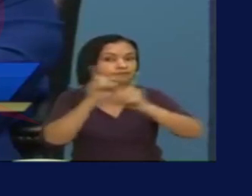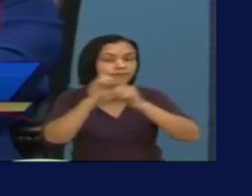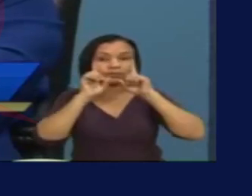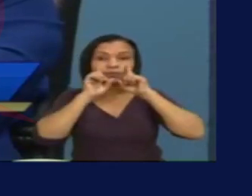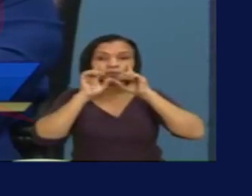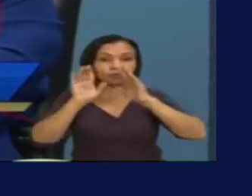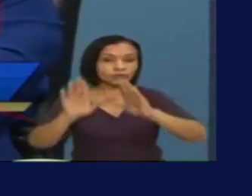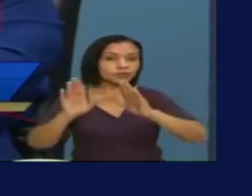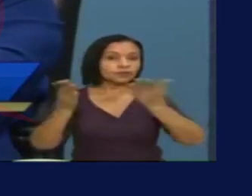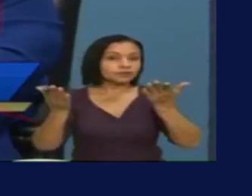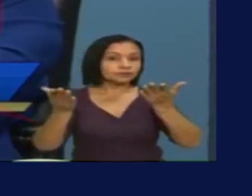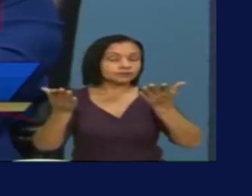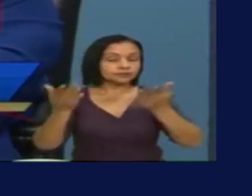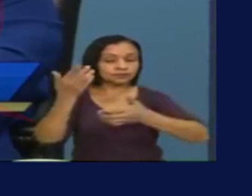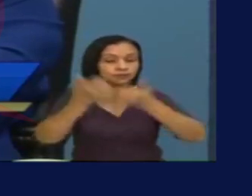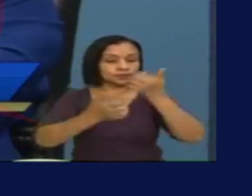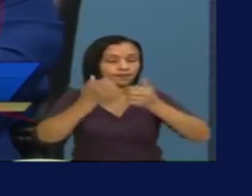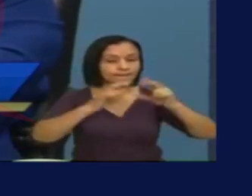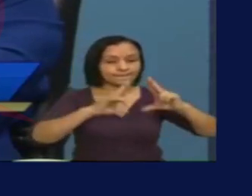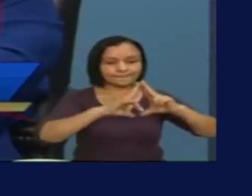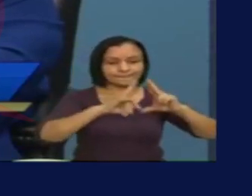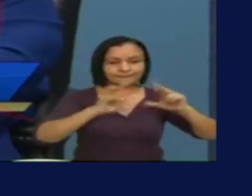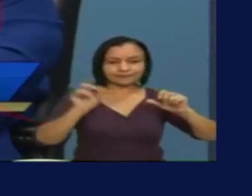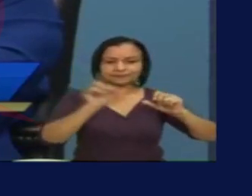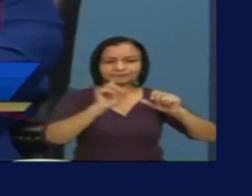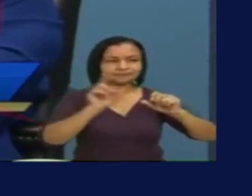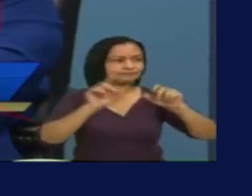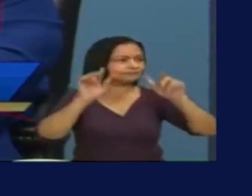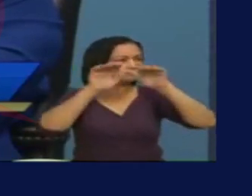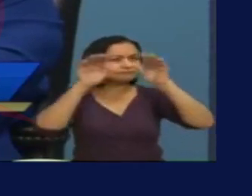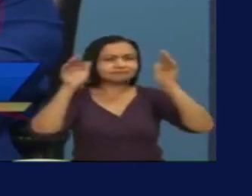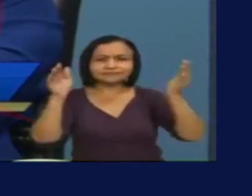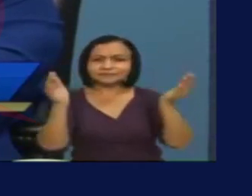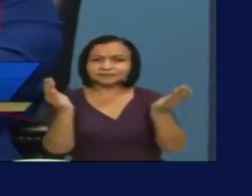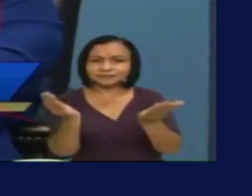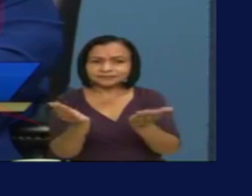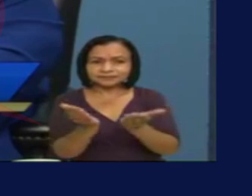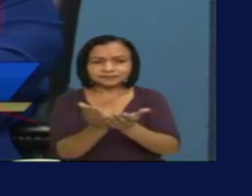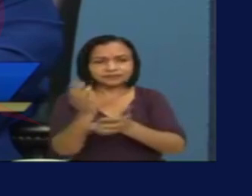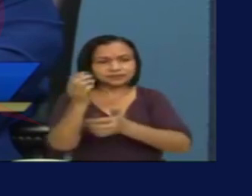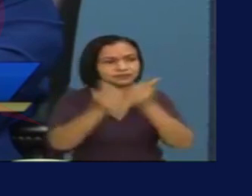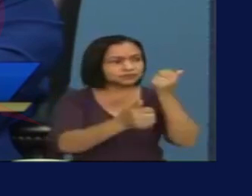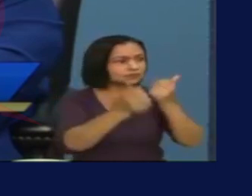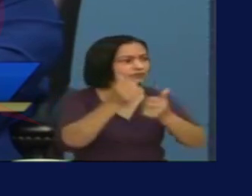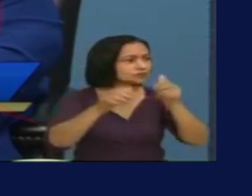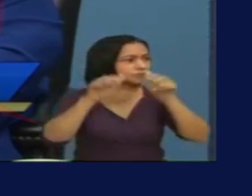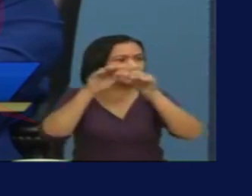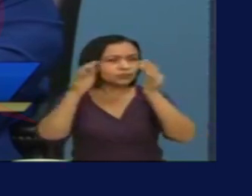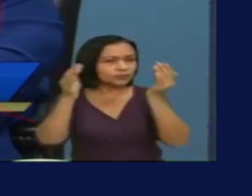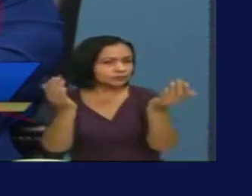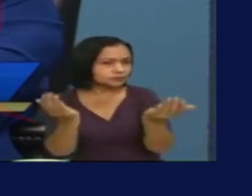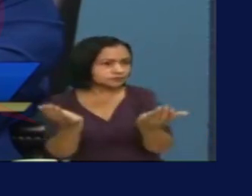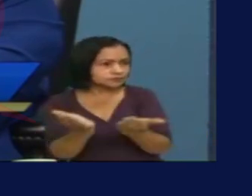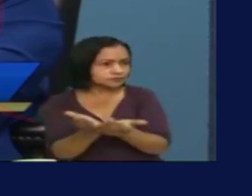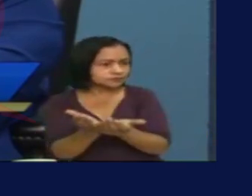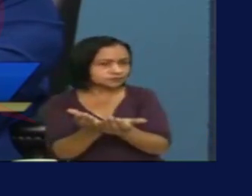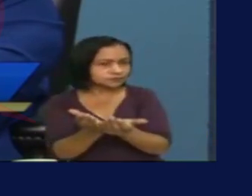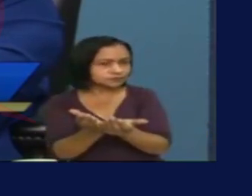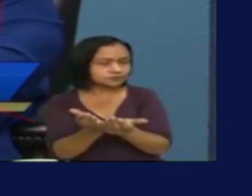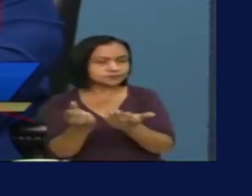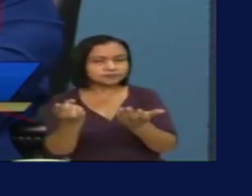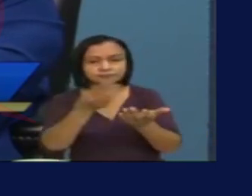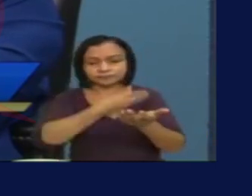que esto no solo nos afecta a Nicaragua, sino que es una a nivel mundial, una situación a nivel mundial. Así es que el